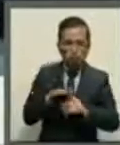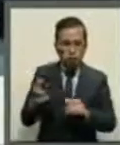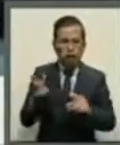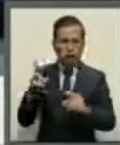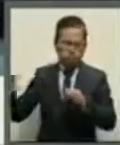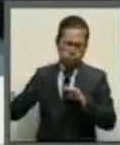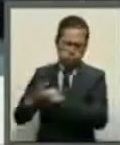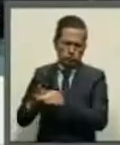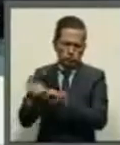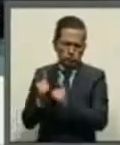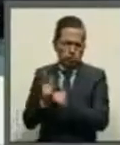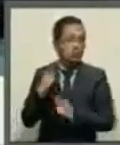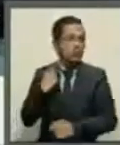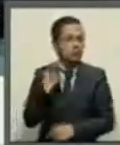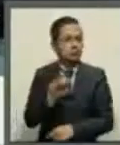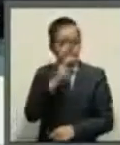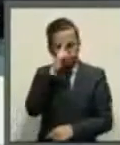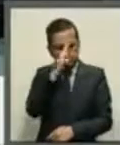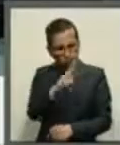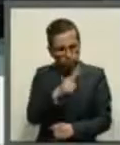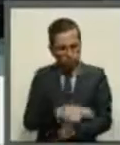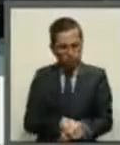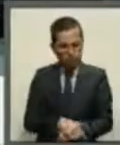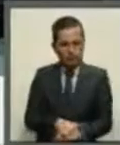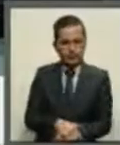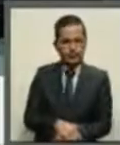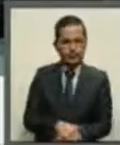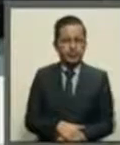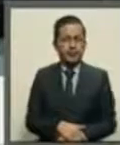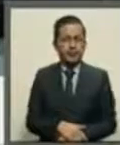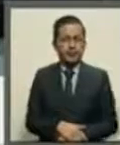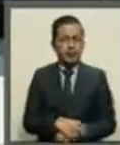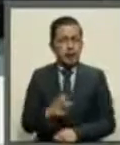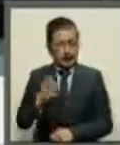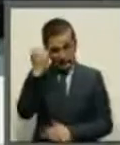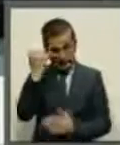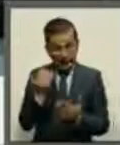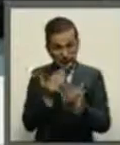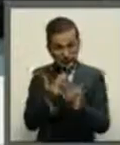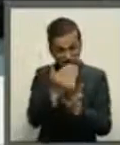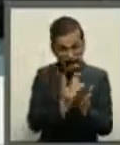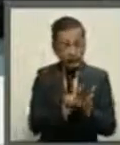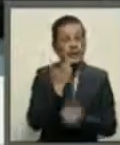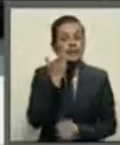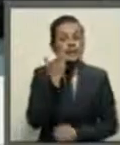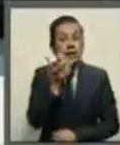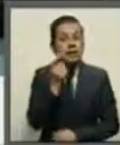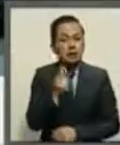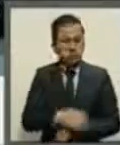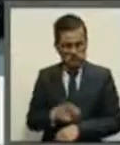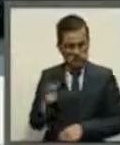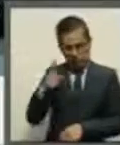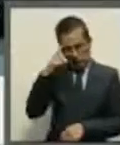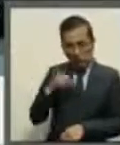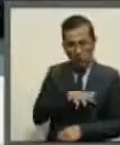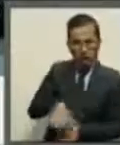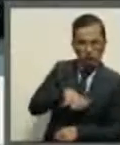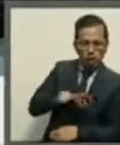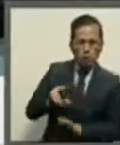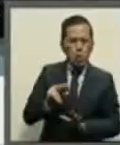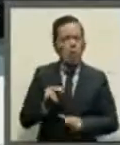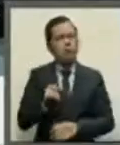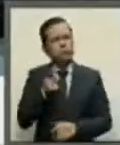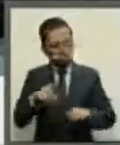político, lo que se pretende con la presente iniciativa es cuidar el cúmulo de información que dicho